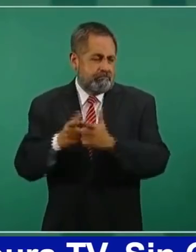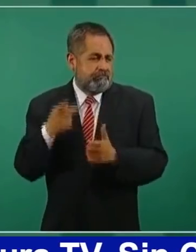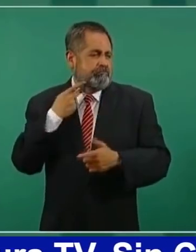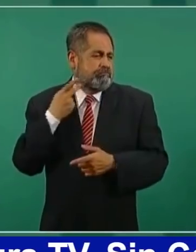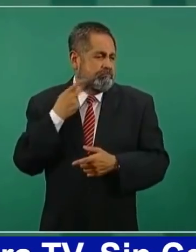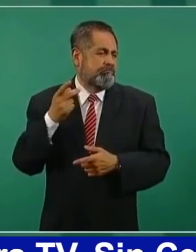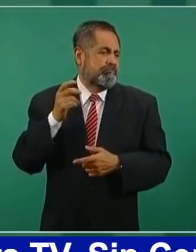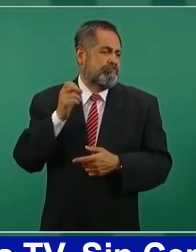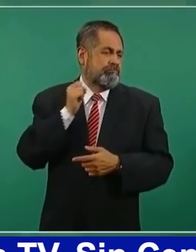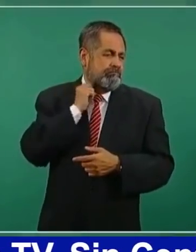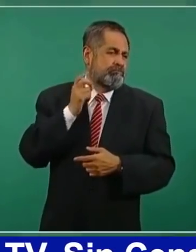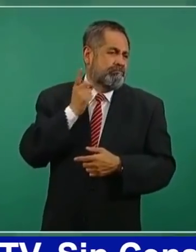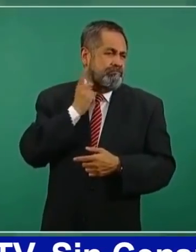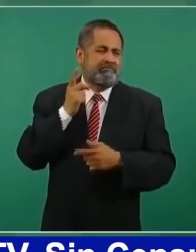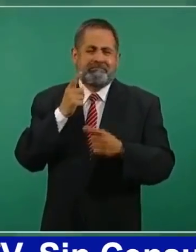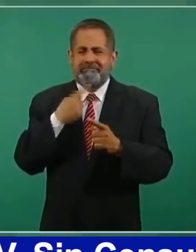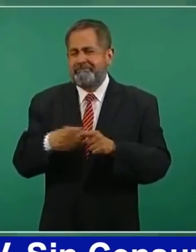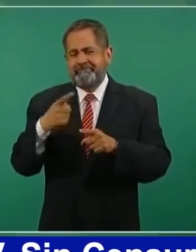legisladores,